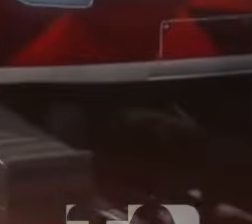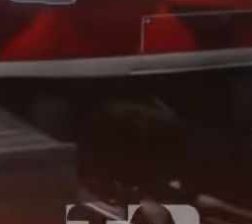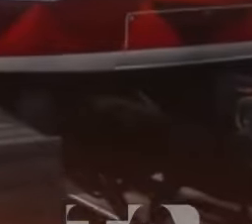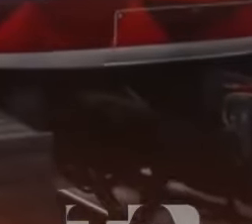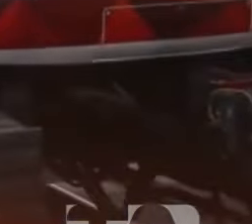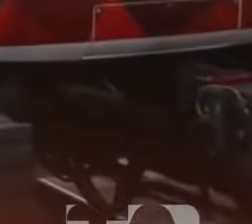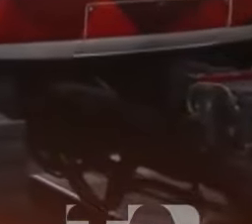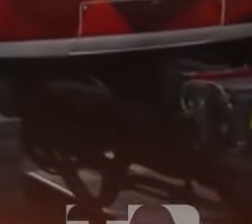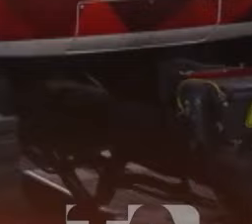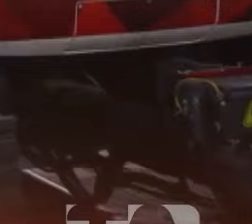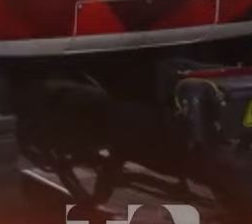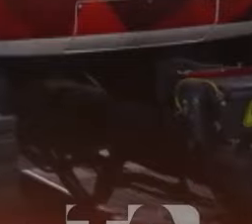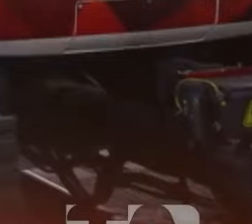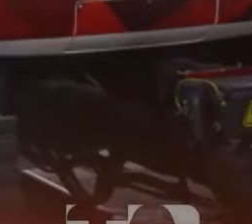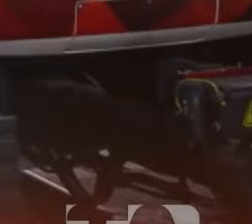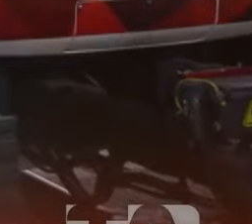Cultura Metro.